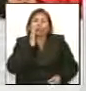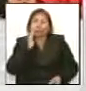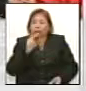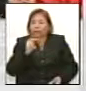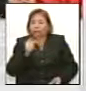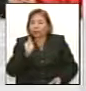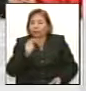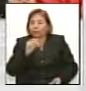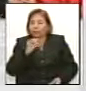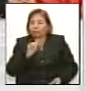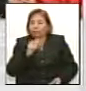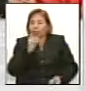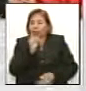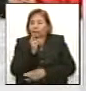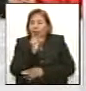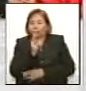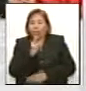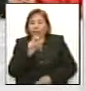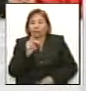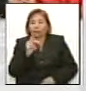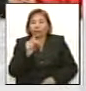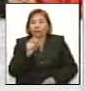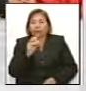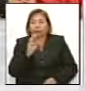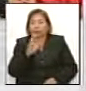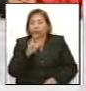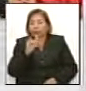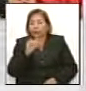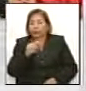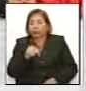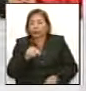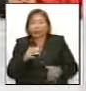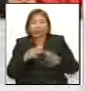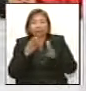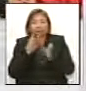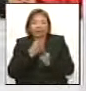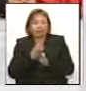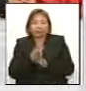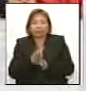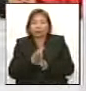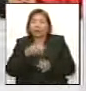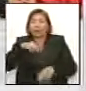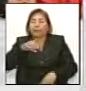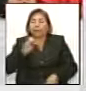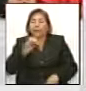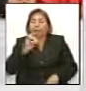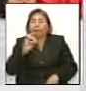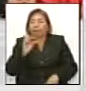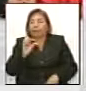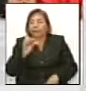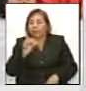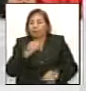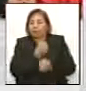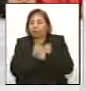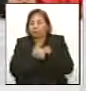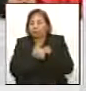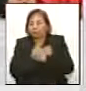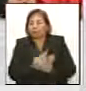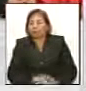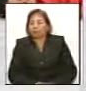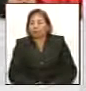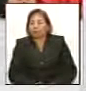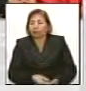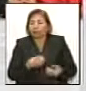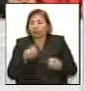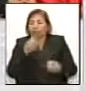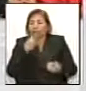la profesora Katherine, porque es un piloto la pedagogía del amor. ¿Cómo es